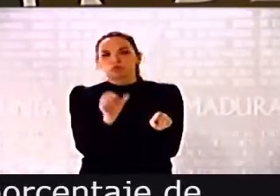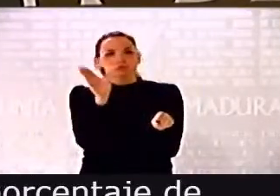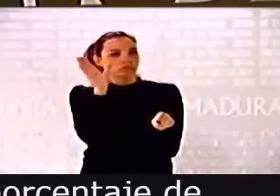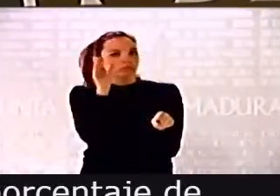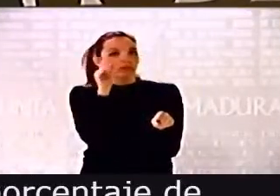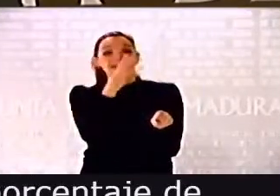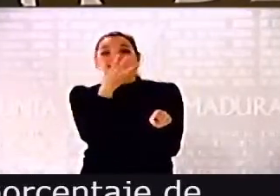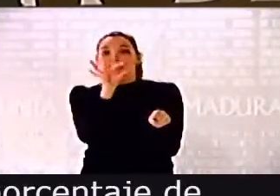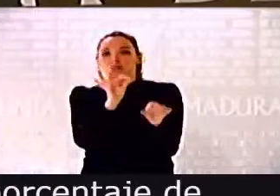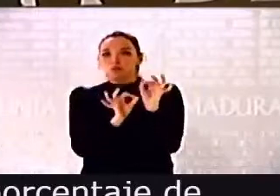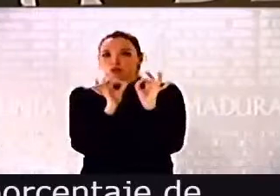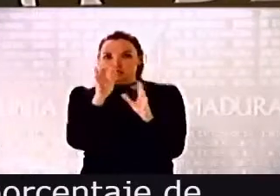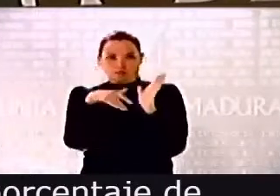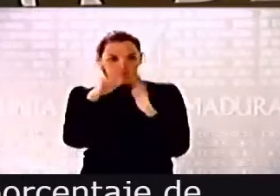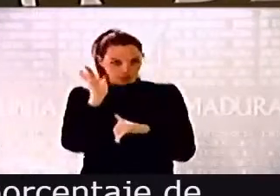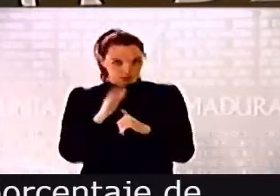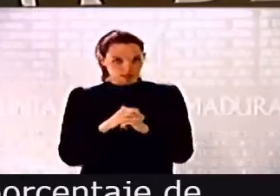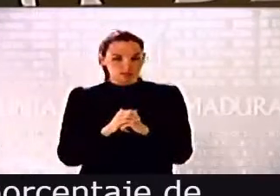30%.